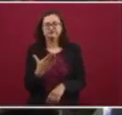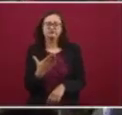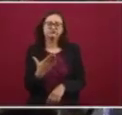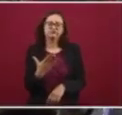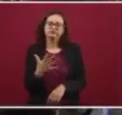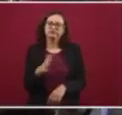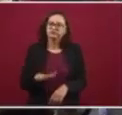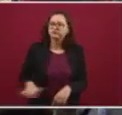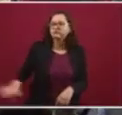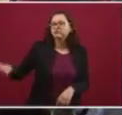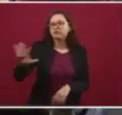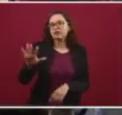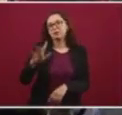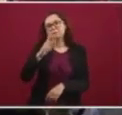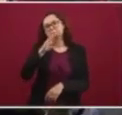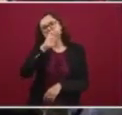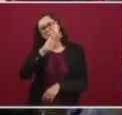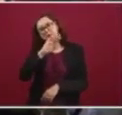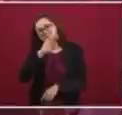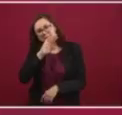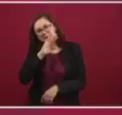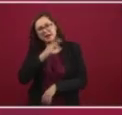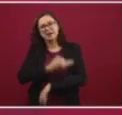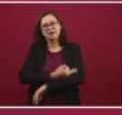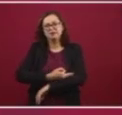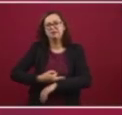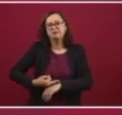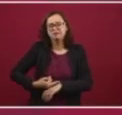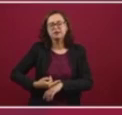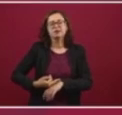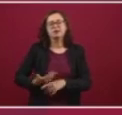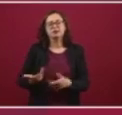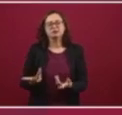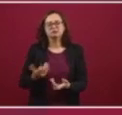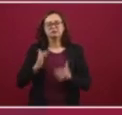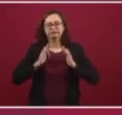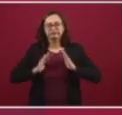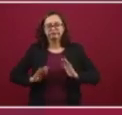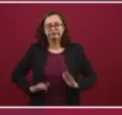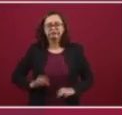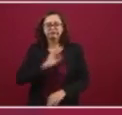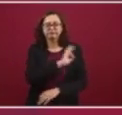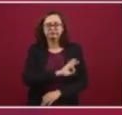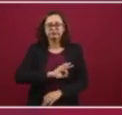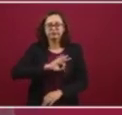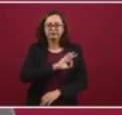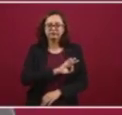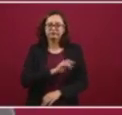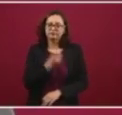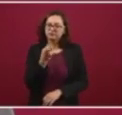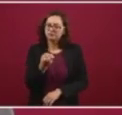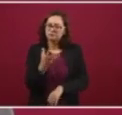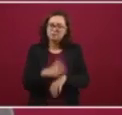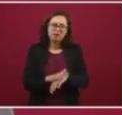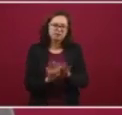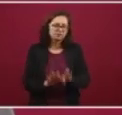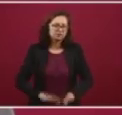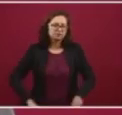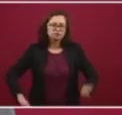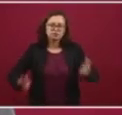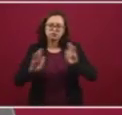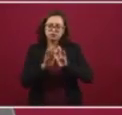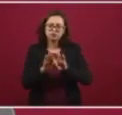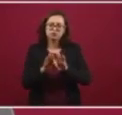a las madres, a nuestras familias. Es muy importante eso,